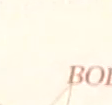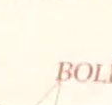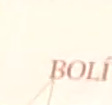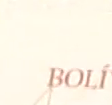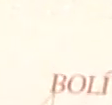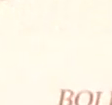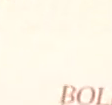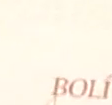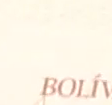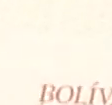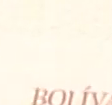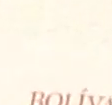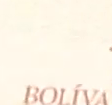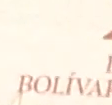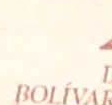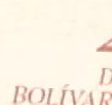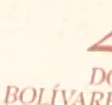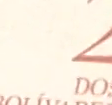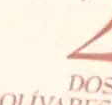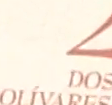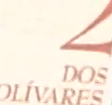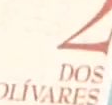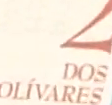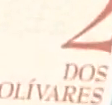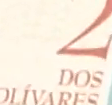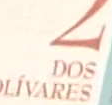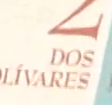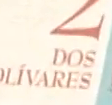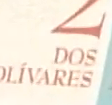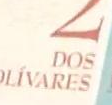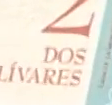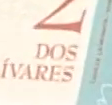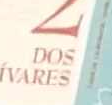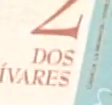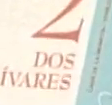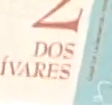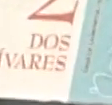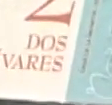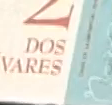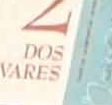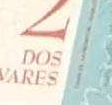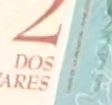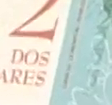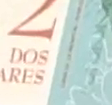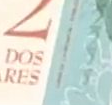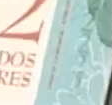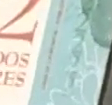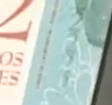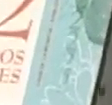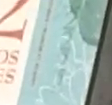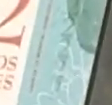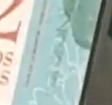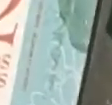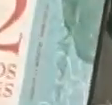Una cotorra cabeza amarilla. Qué belleza, ¿verdad? Bello. Y esto lo vamos a hacer en la Casa de la Moneda